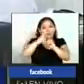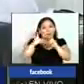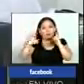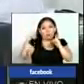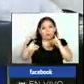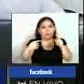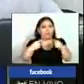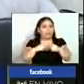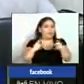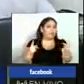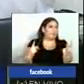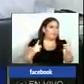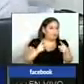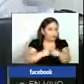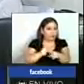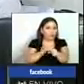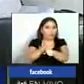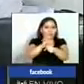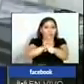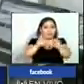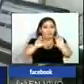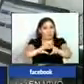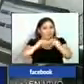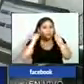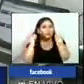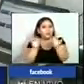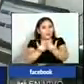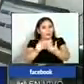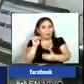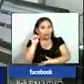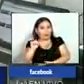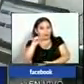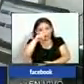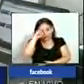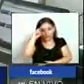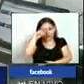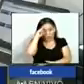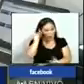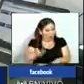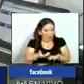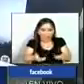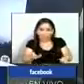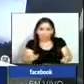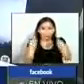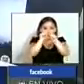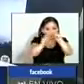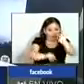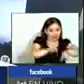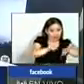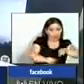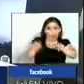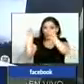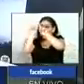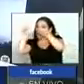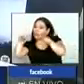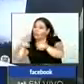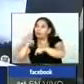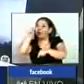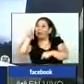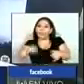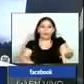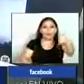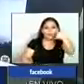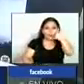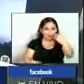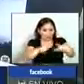coronavirus Cambió la forma De dar clases Este es su espacio De trabajo Sus herramientas La computadora La pizarra Y el teléfono